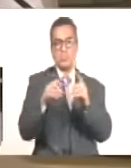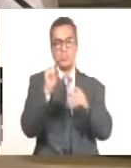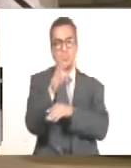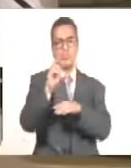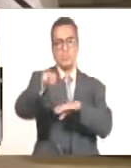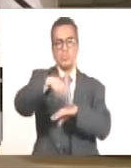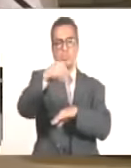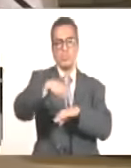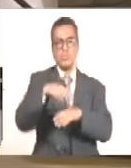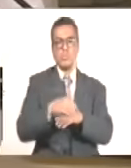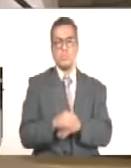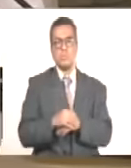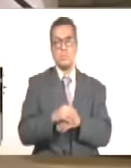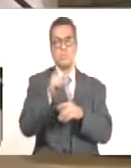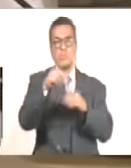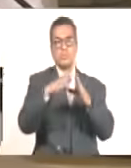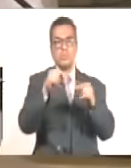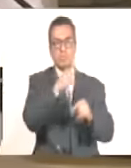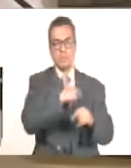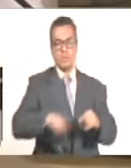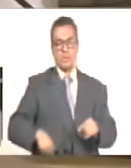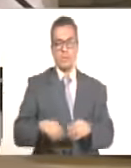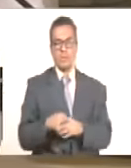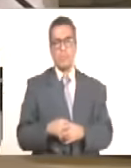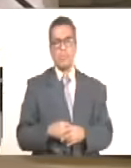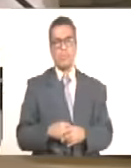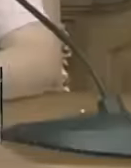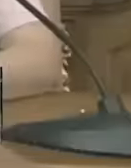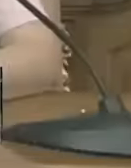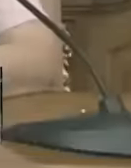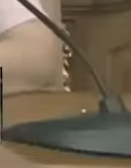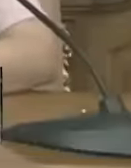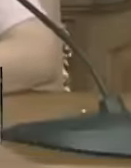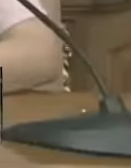de la Asamblea Nacional. Es todo, ciudadano presidente.